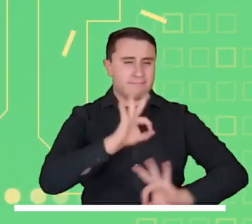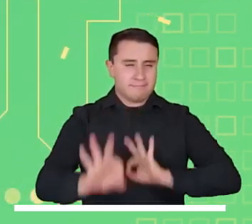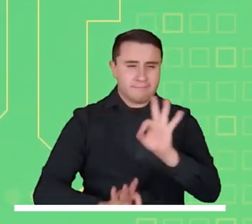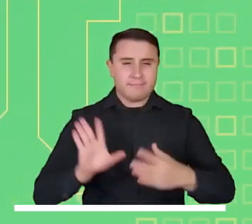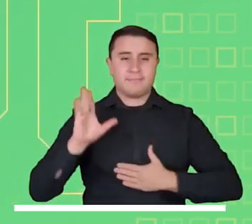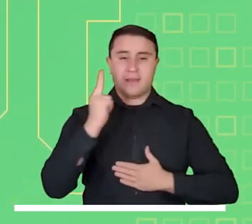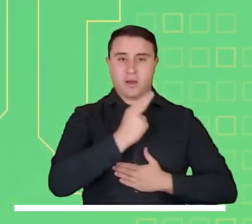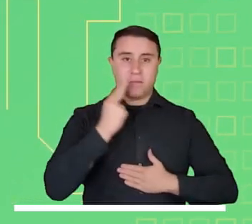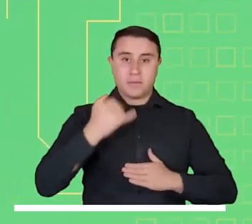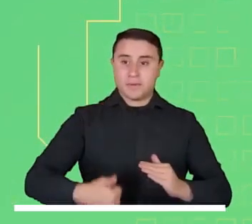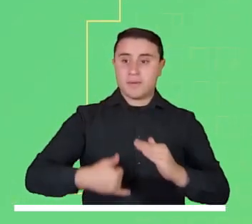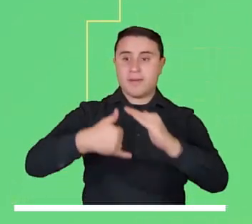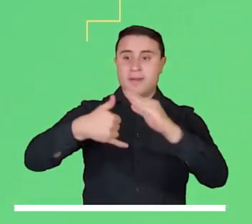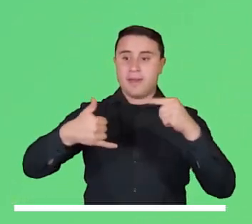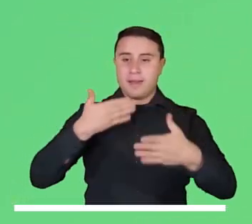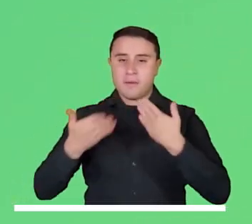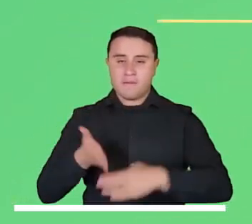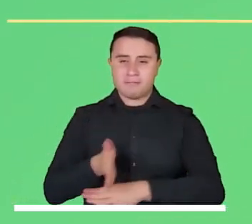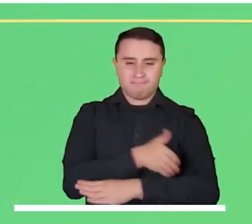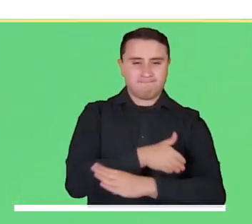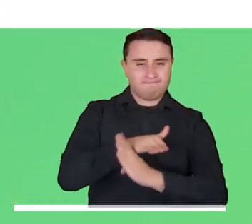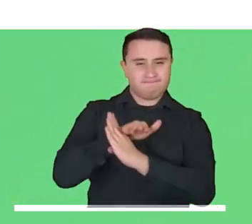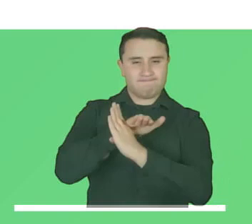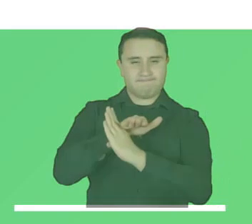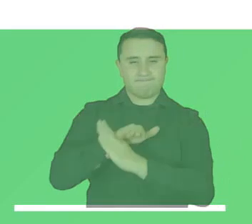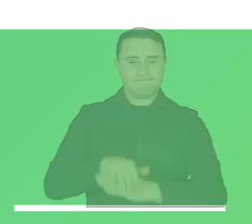Los esperamos en nuestras redes sociales.